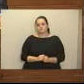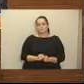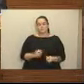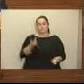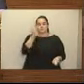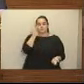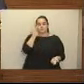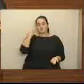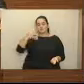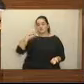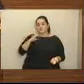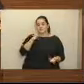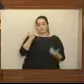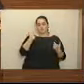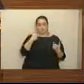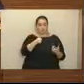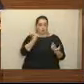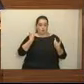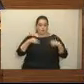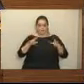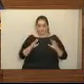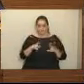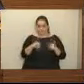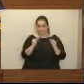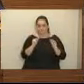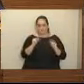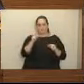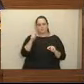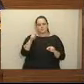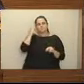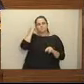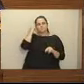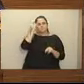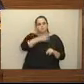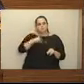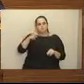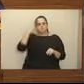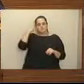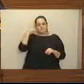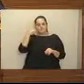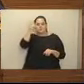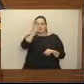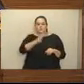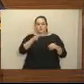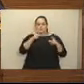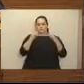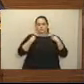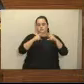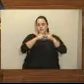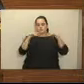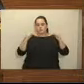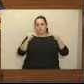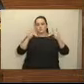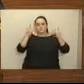Mire, presidente, para finalizar, me gustaría que tuviese en cuenta que lo que más aborrecen los ciudadanos,